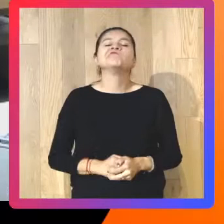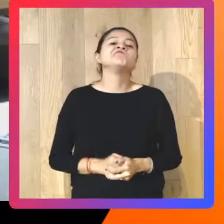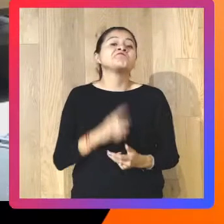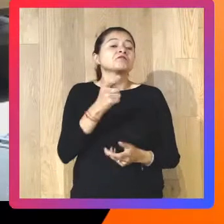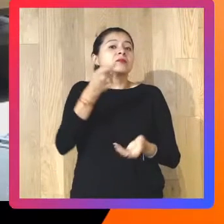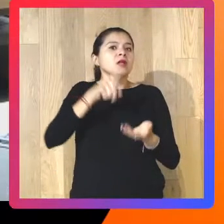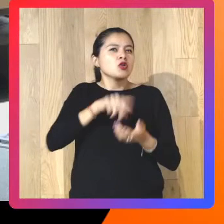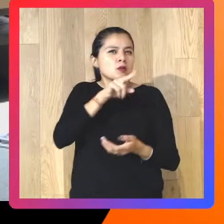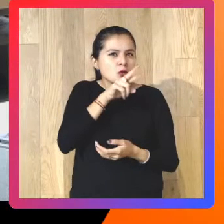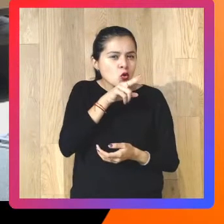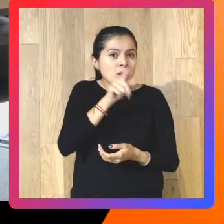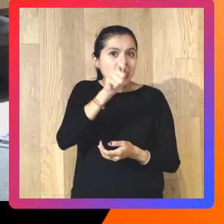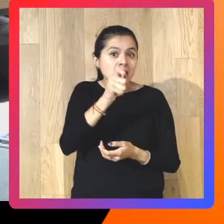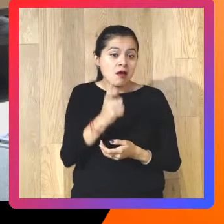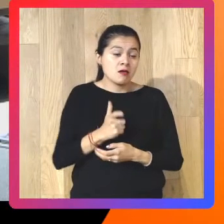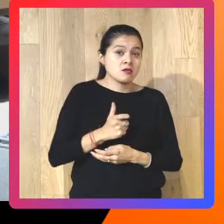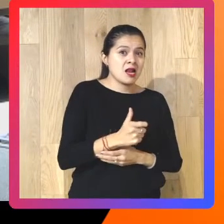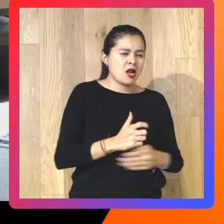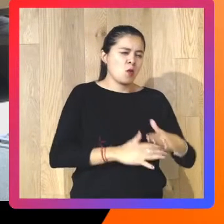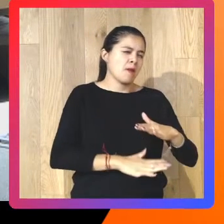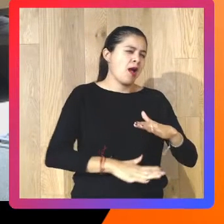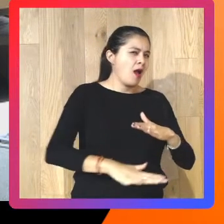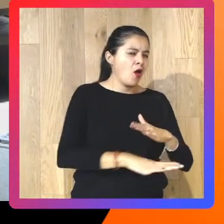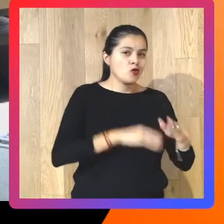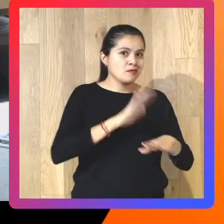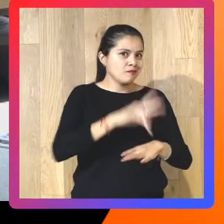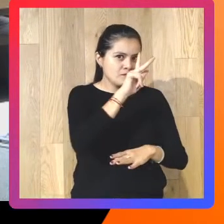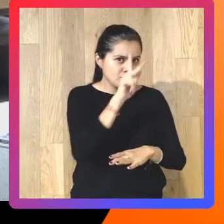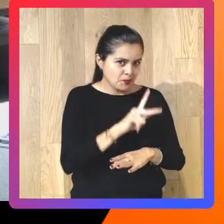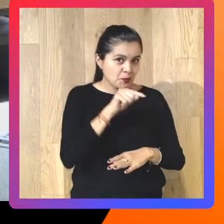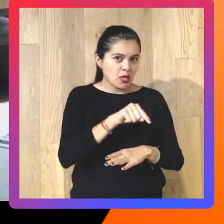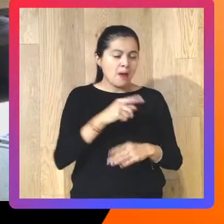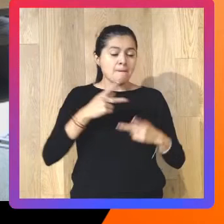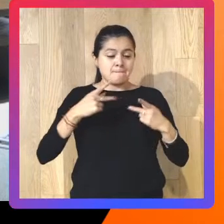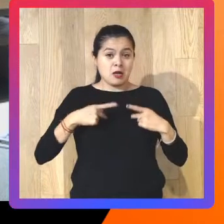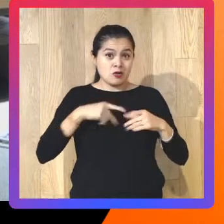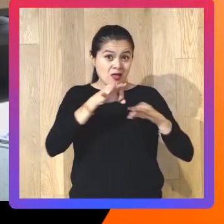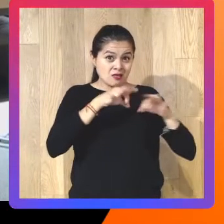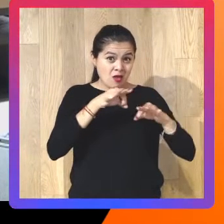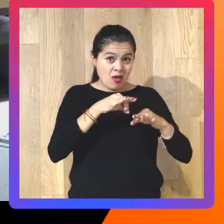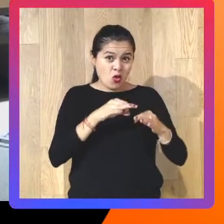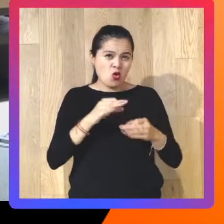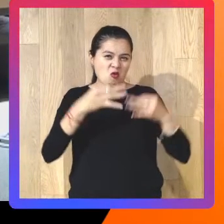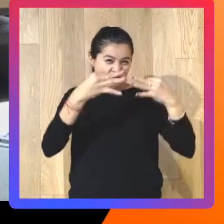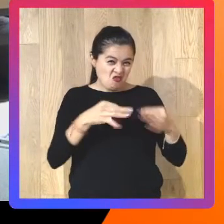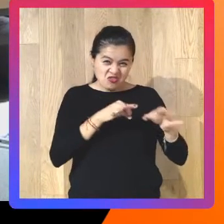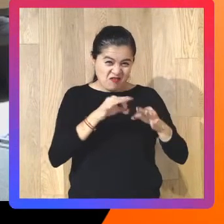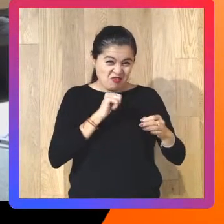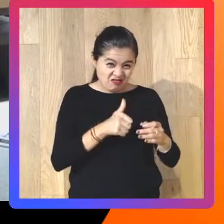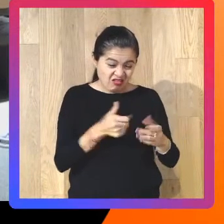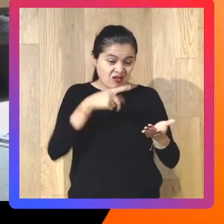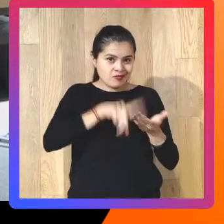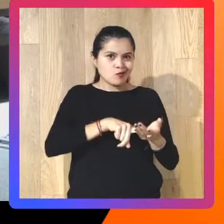se pagan los salarios más bajos y los trabajadores que están en la informalidad no tienen seguridad social. Por eso tenemos